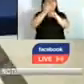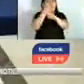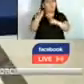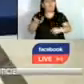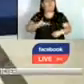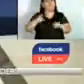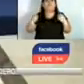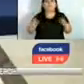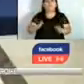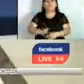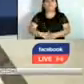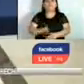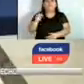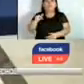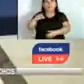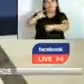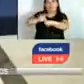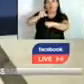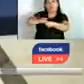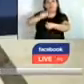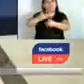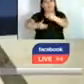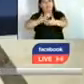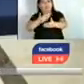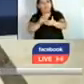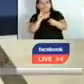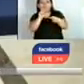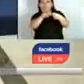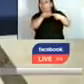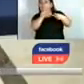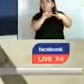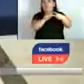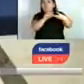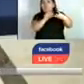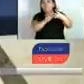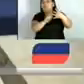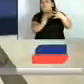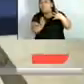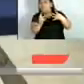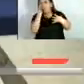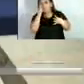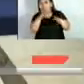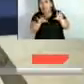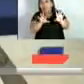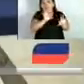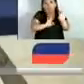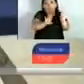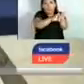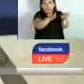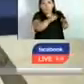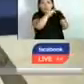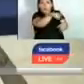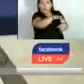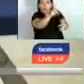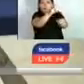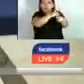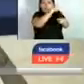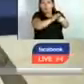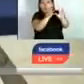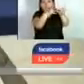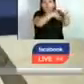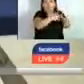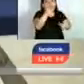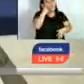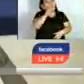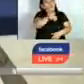logrando. A este proceso electoral también se han identificado algunas irregularidades, como el hallazgo de algunas urnas en un centro de votación ubicado en